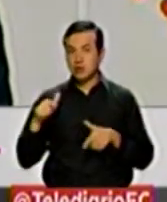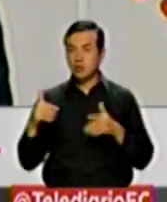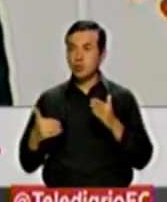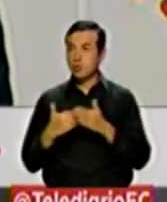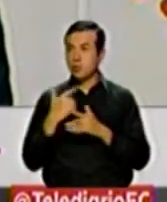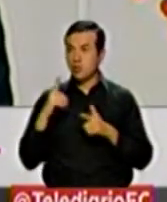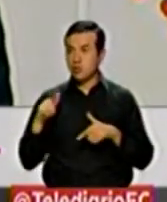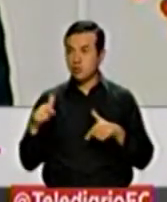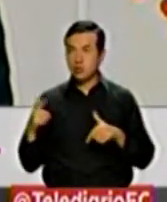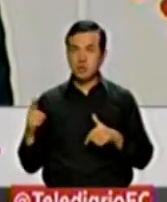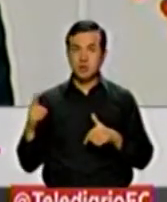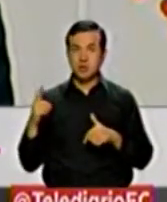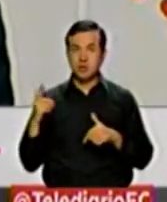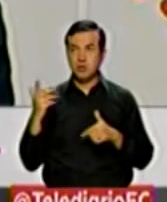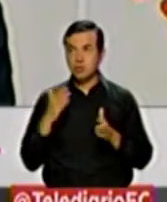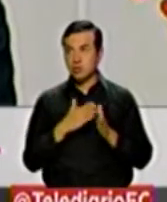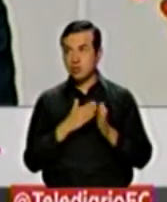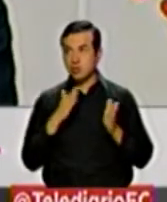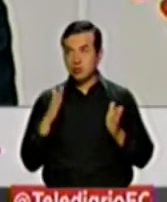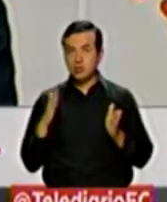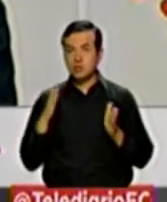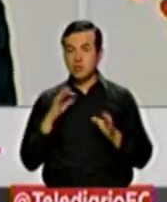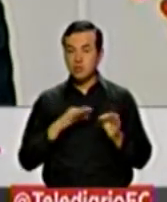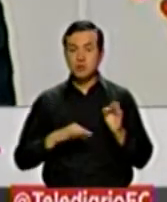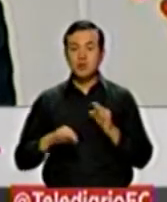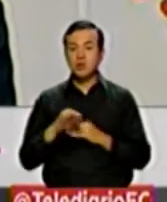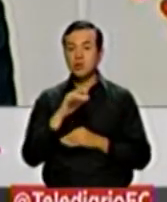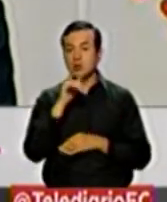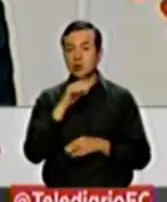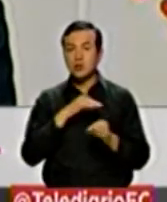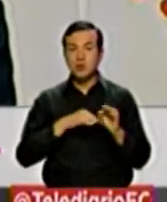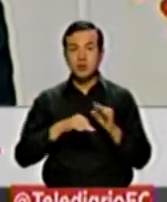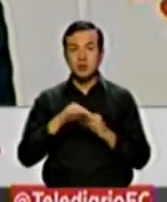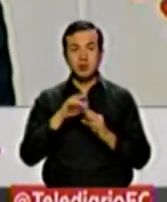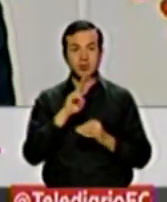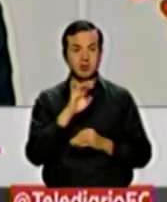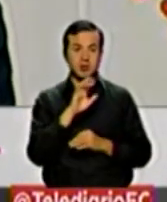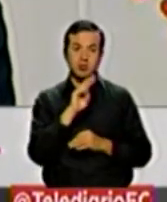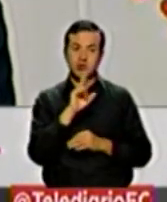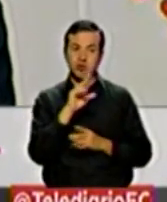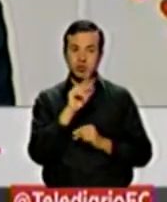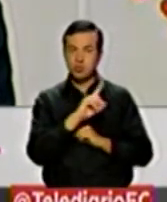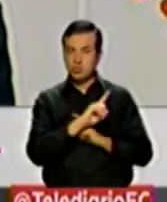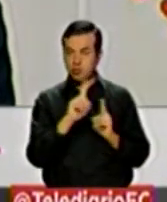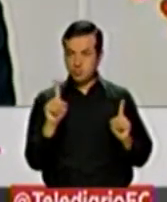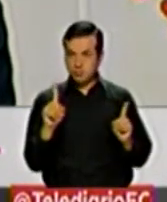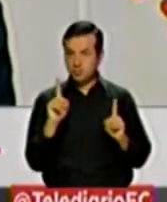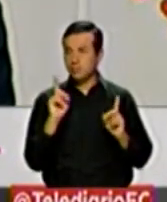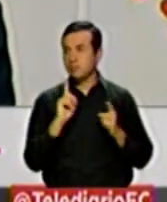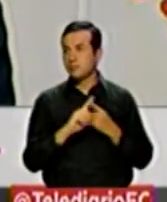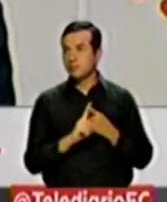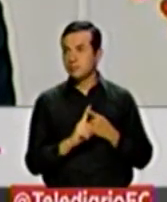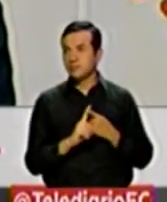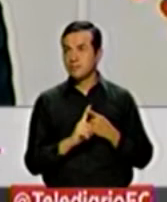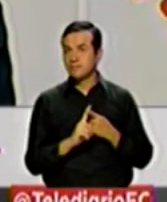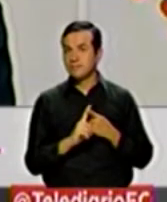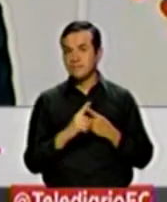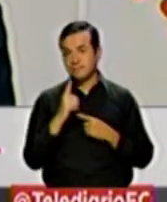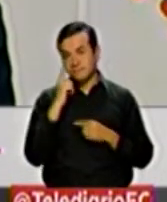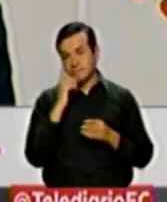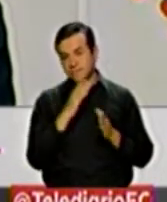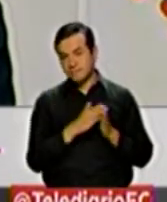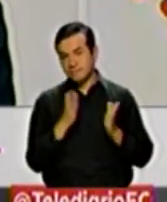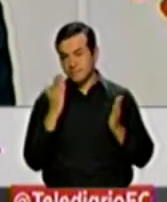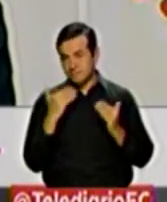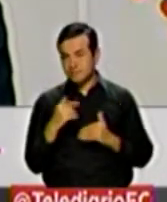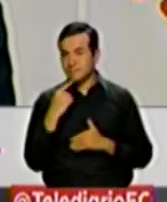Lenín Moreno ya con un sucesor que no sea la señora Vicuña, quizás cumple aquello